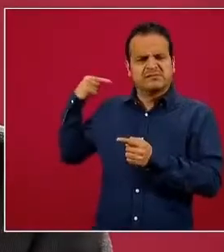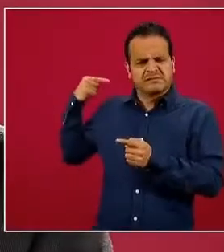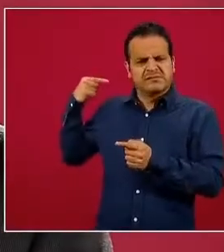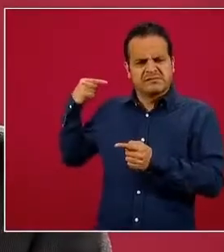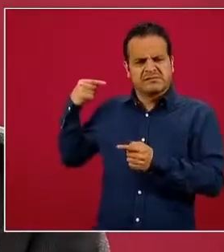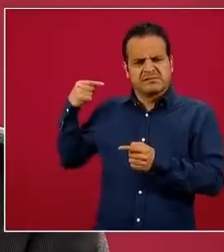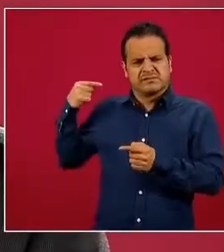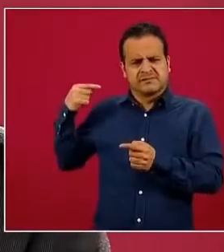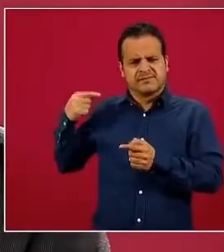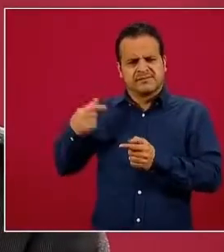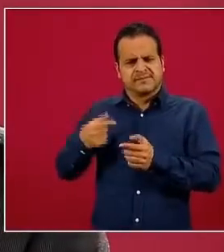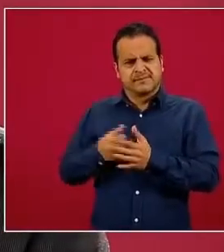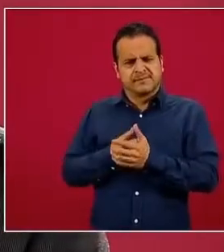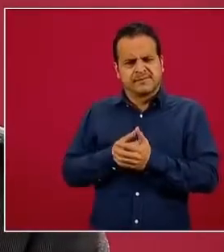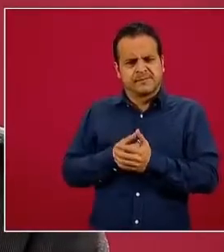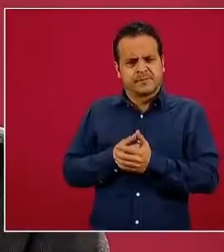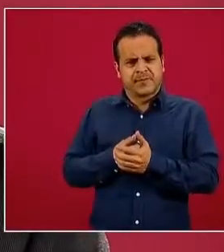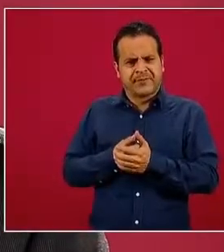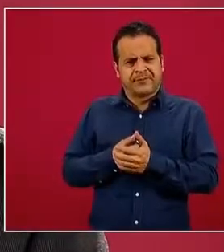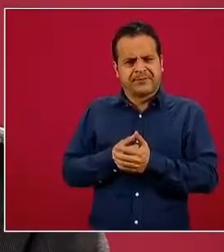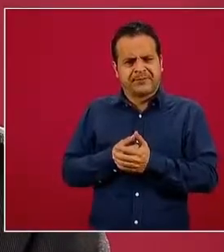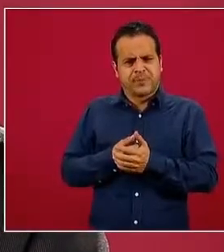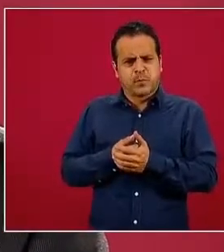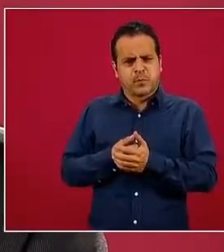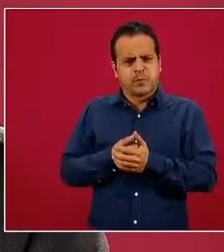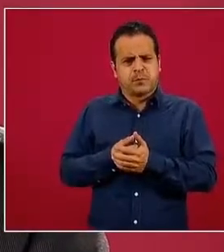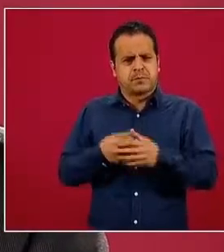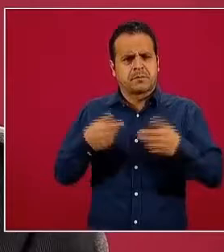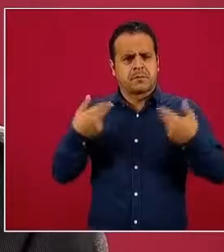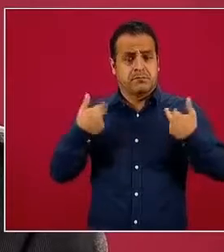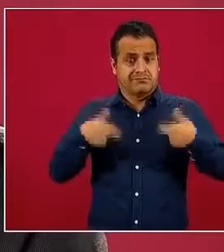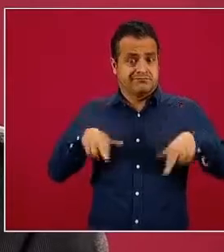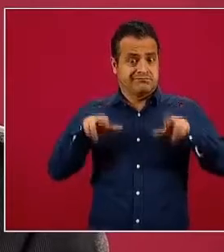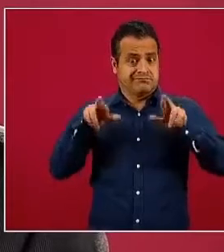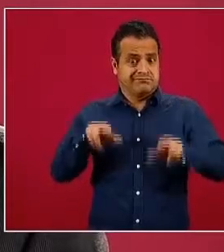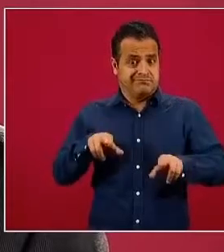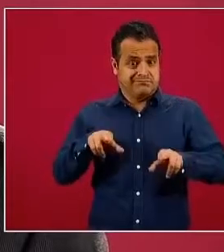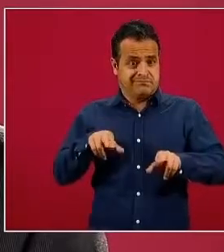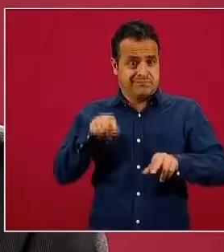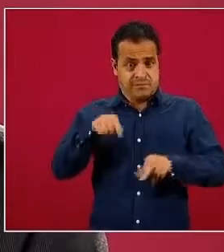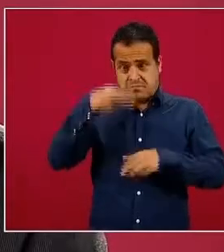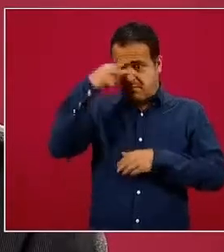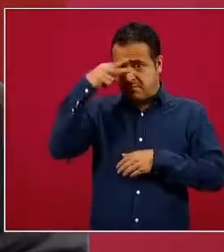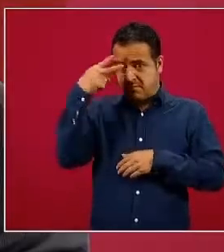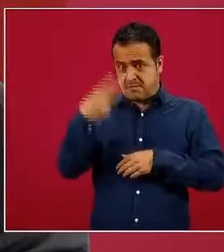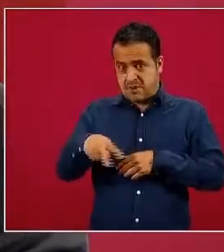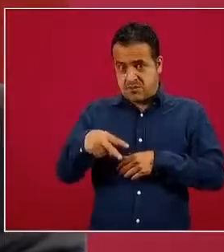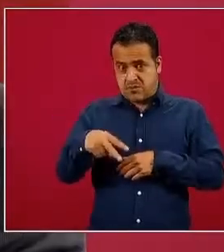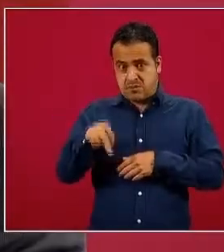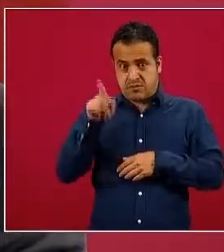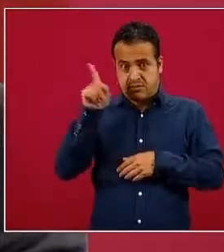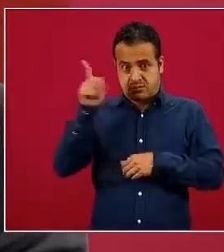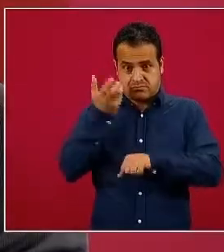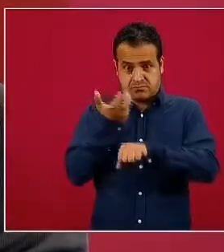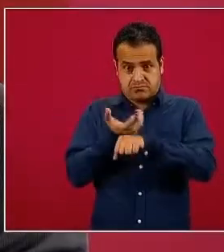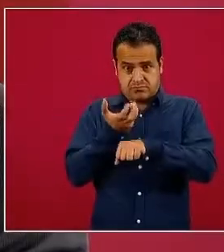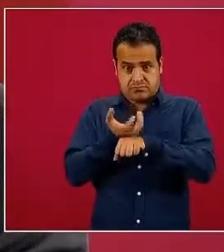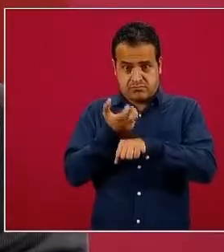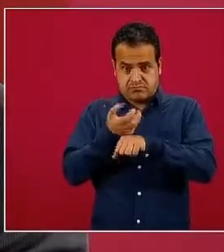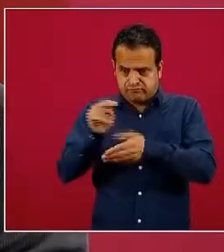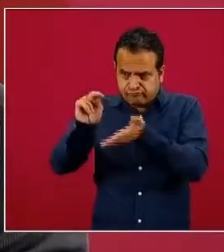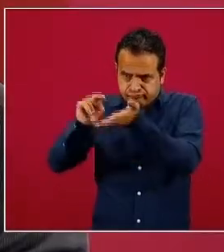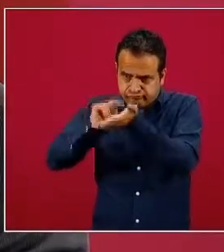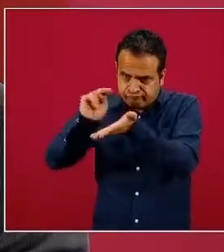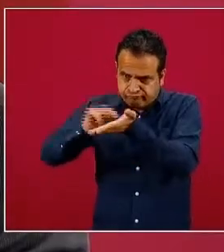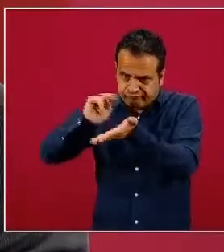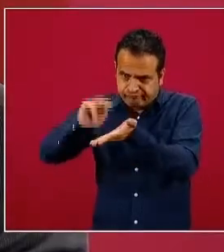estaba en la conferencia de prensa del presidente comentaba sobre los acuerdos que se han ido firmando mensualmente entre el Gobierno de México y el